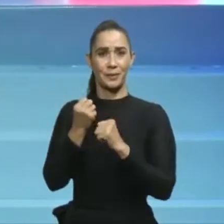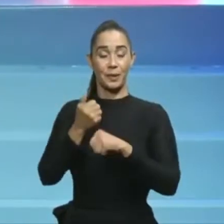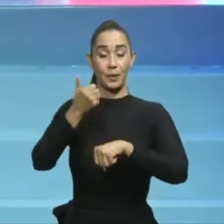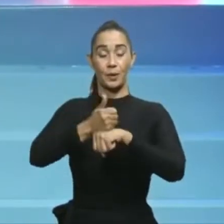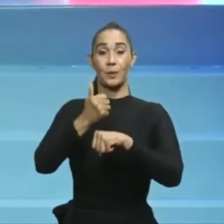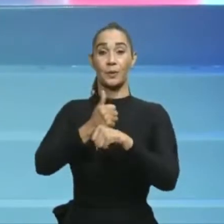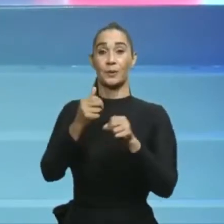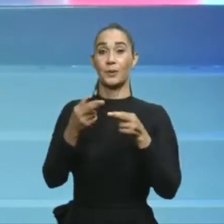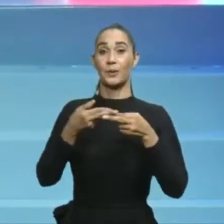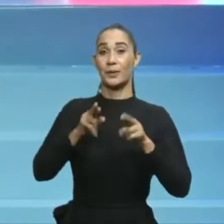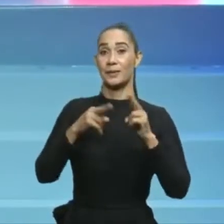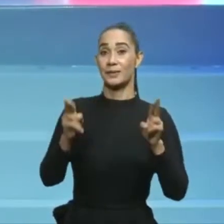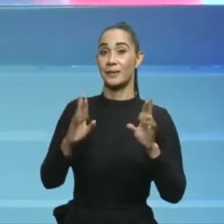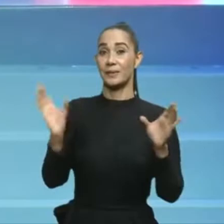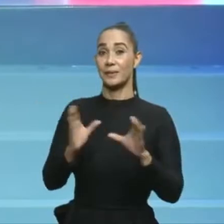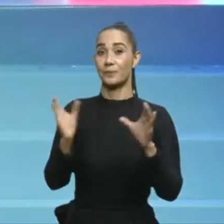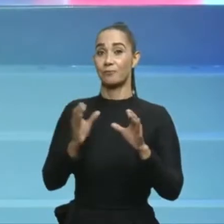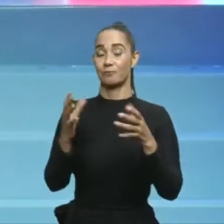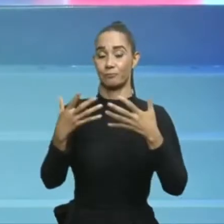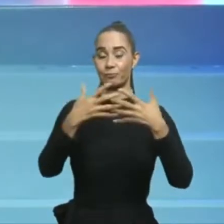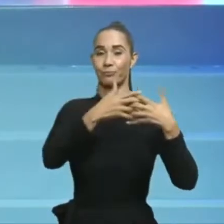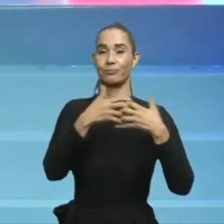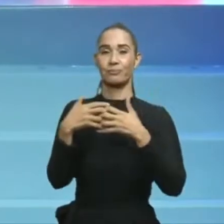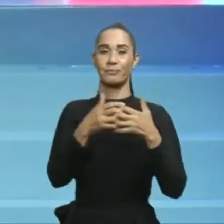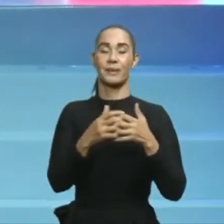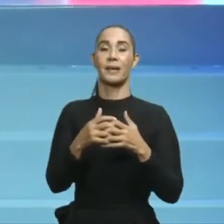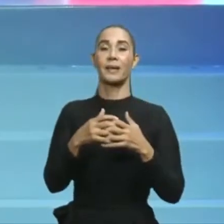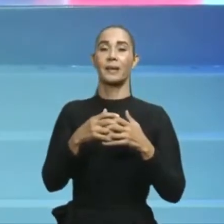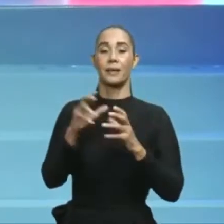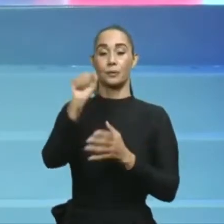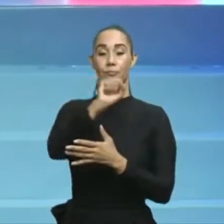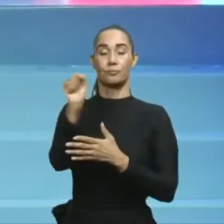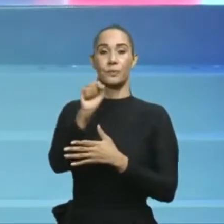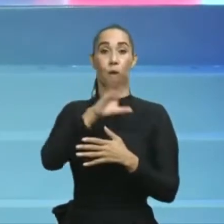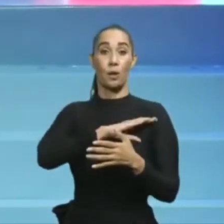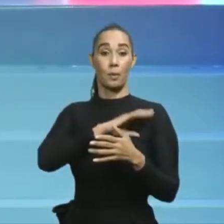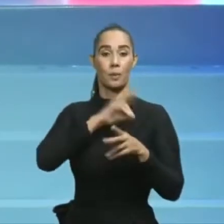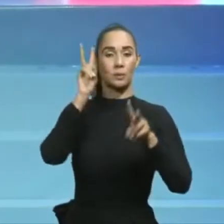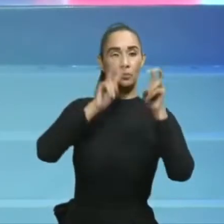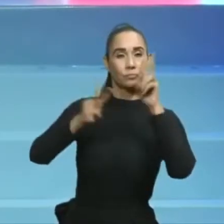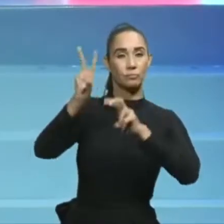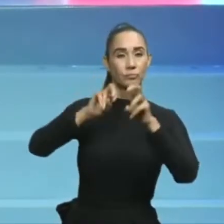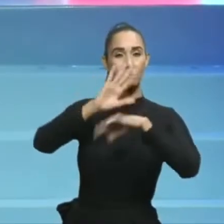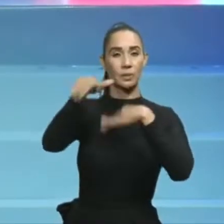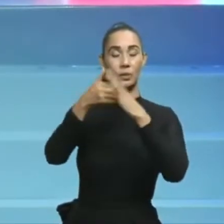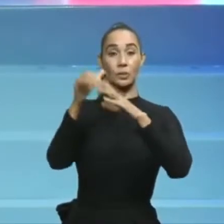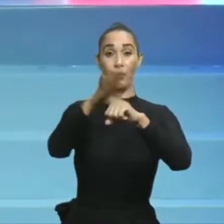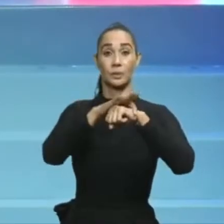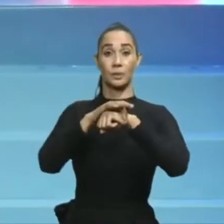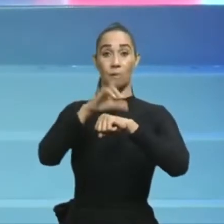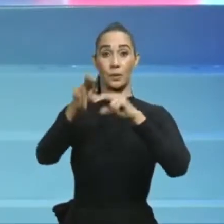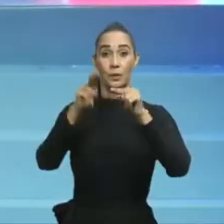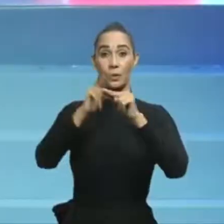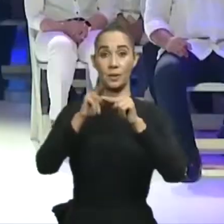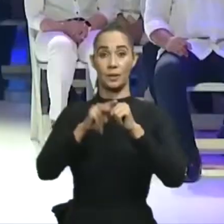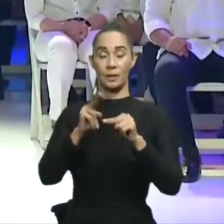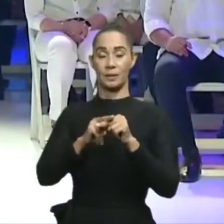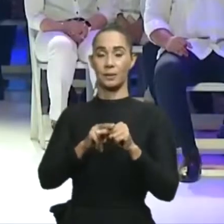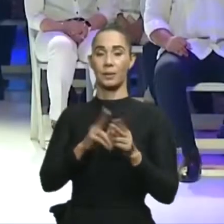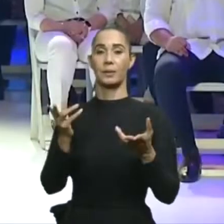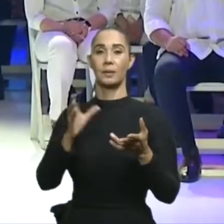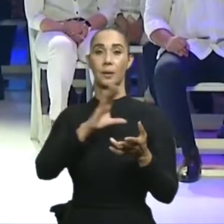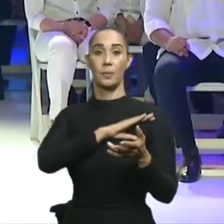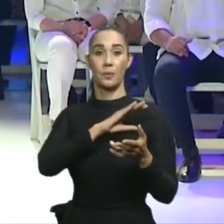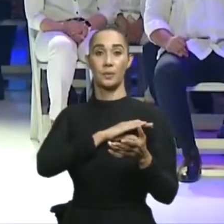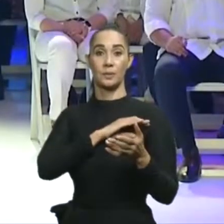reciente de las acciones coordinadas y el patrullaje mixto en todo el territorio nacional de los efectivos de la policía